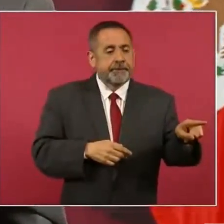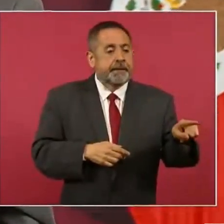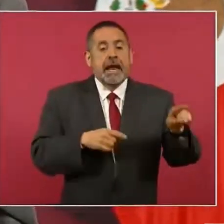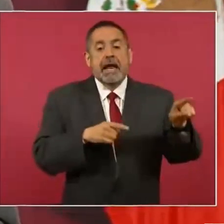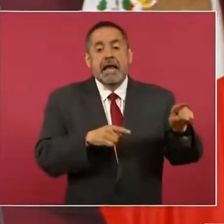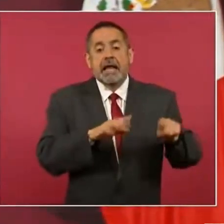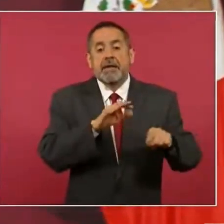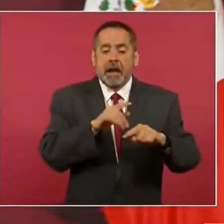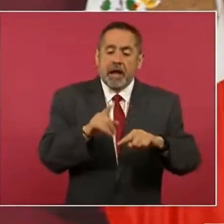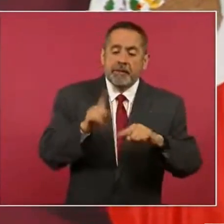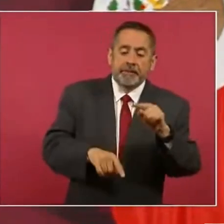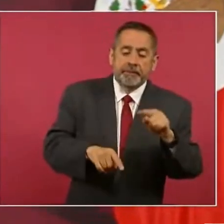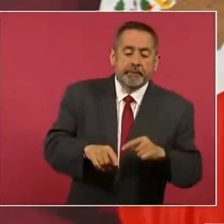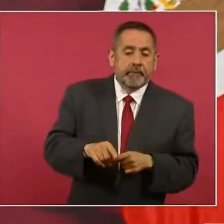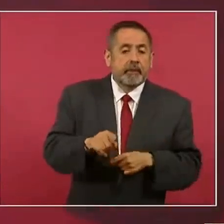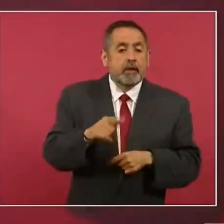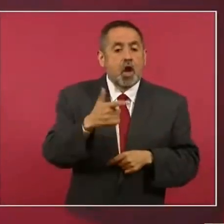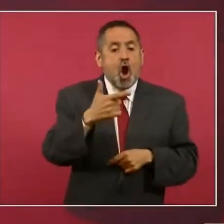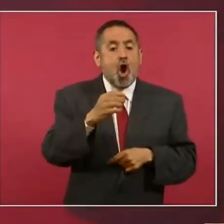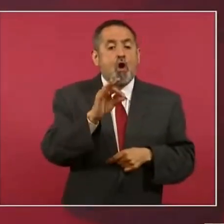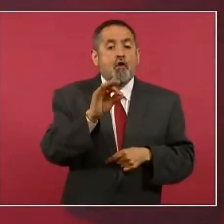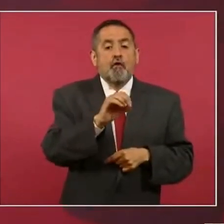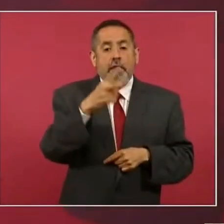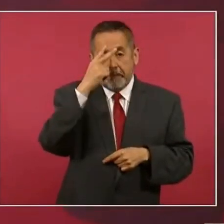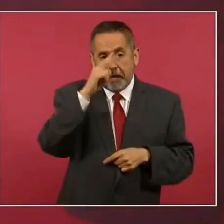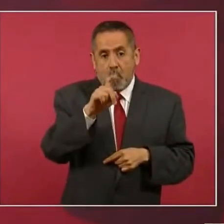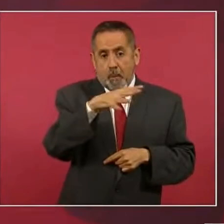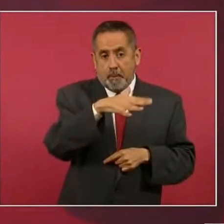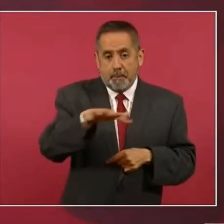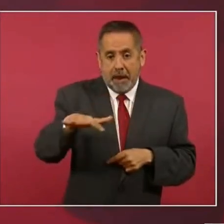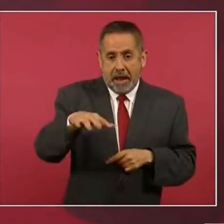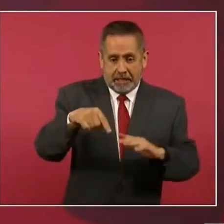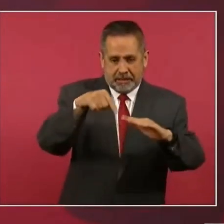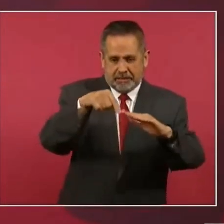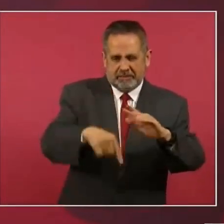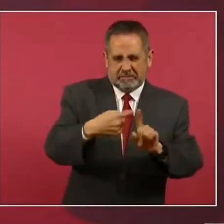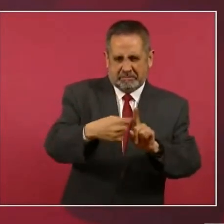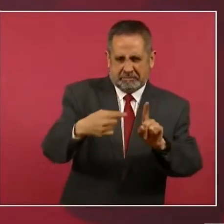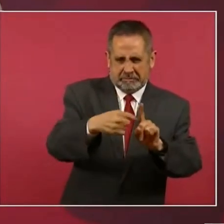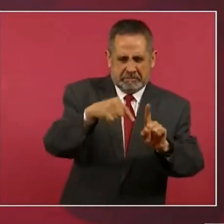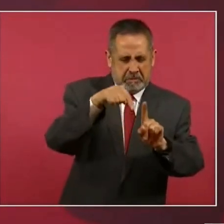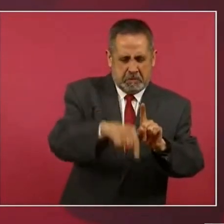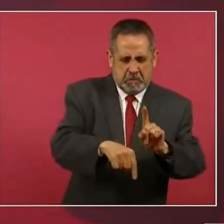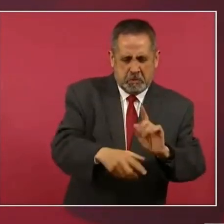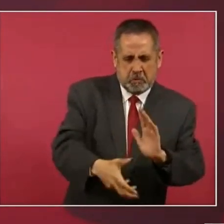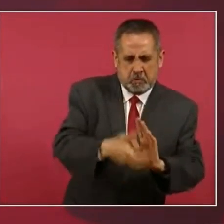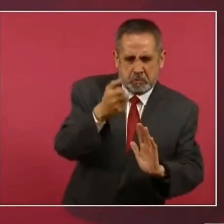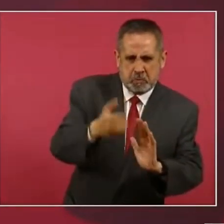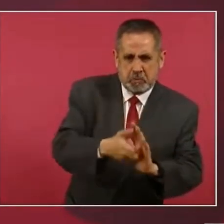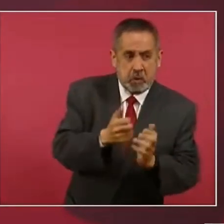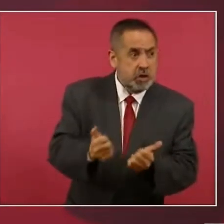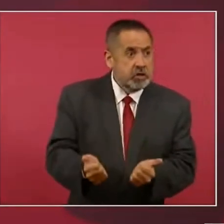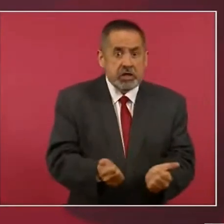todas las aguas del Golfo de México, las aguas someras, e incluía